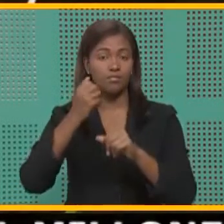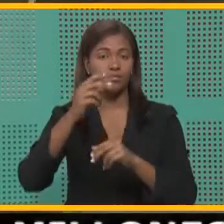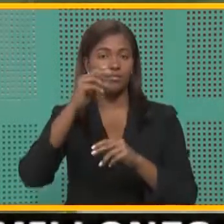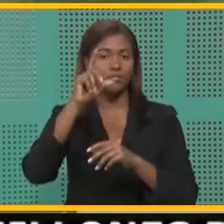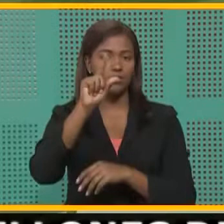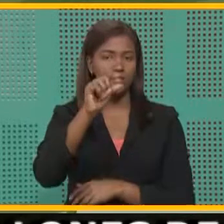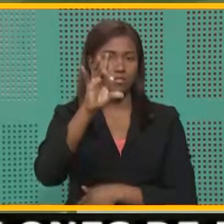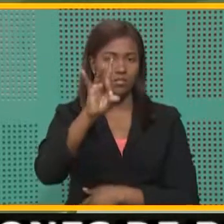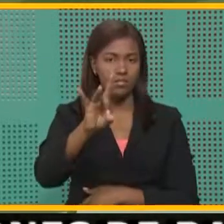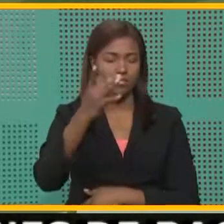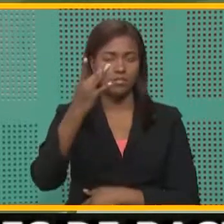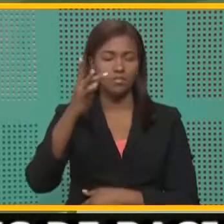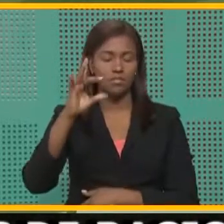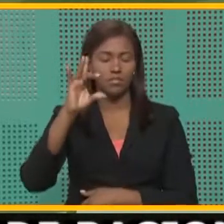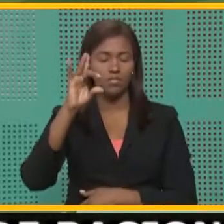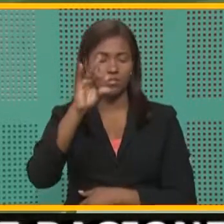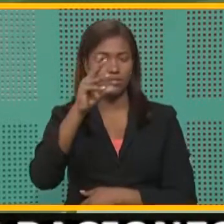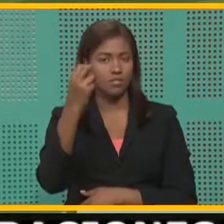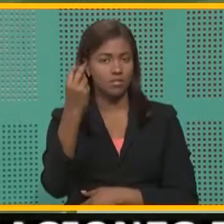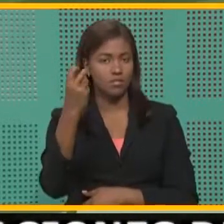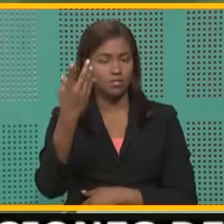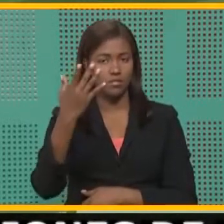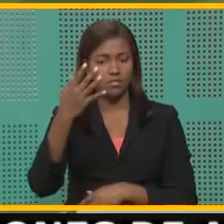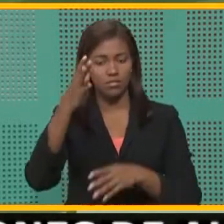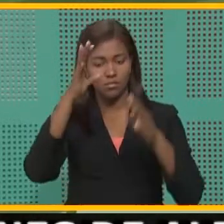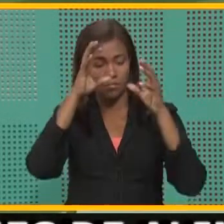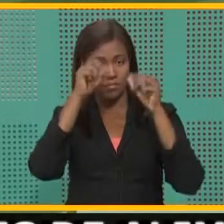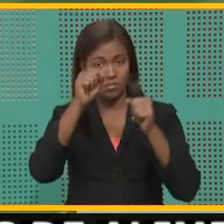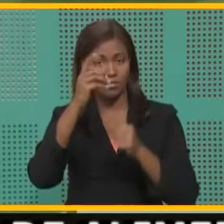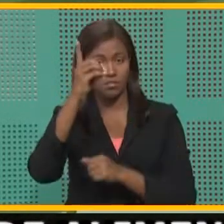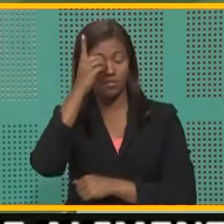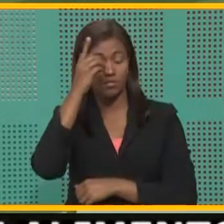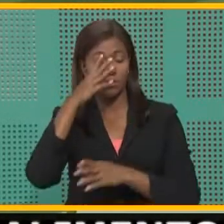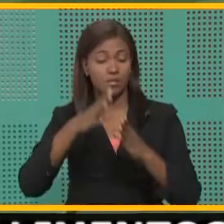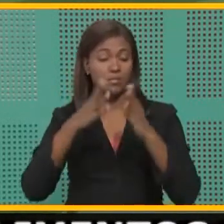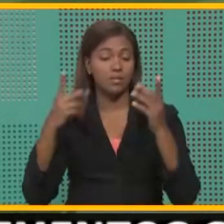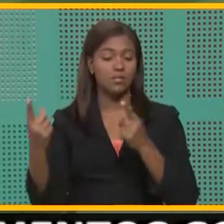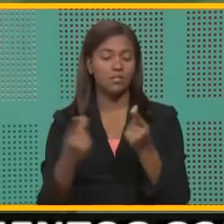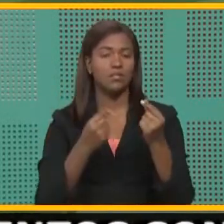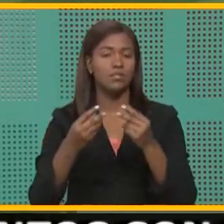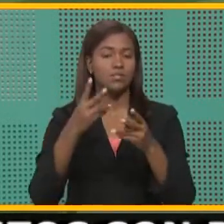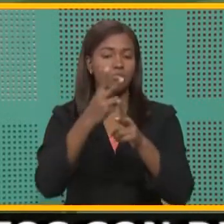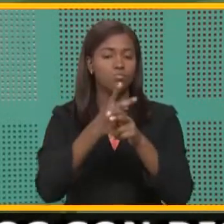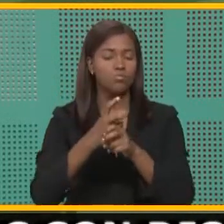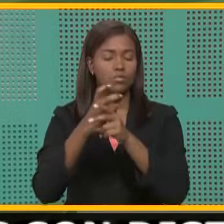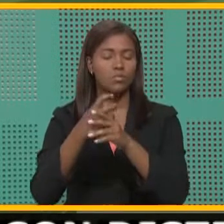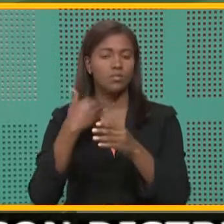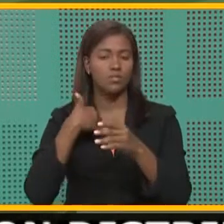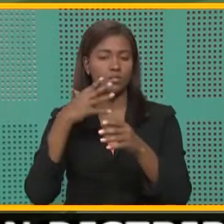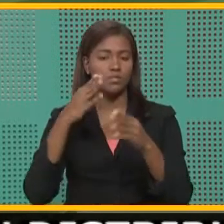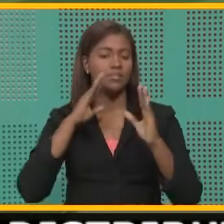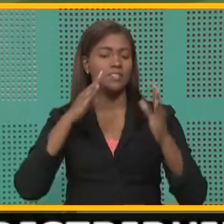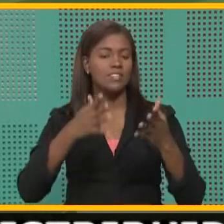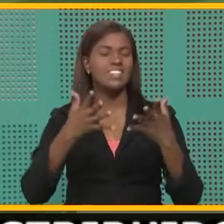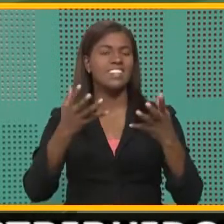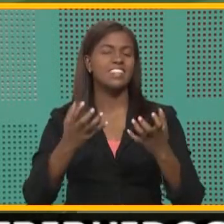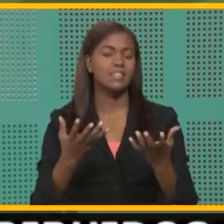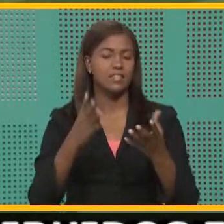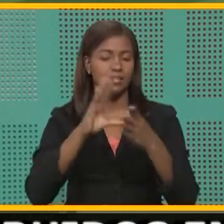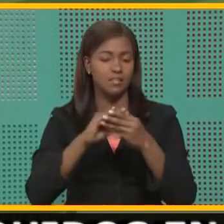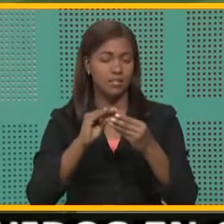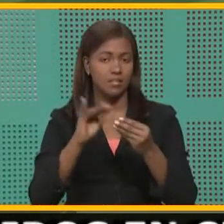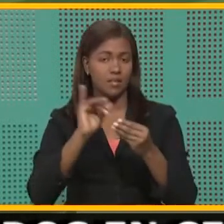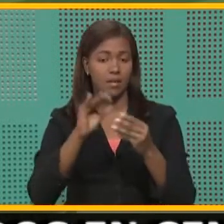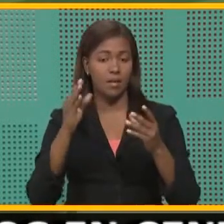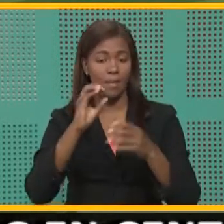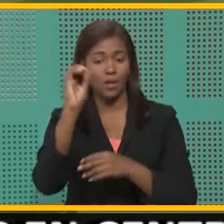2008-2012, que antes de Danilo Medina había sido el cuatrenio de mayor actividad de financiamiento de la institución que yo dirijo, el promedio de